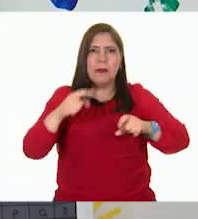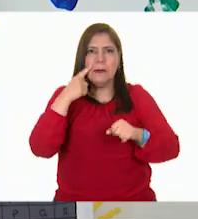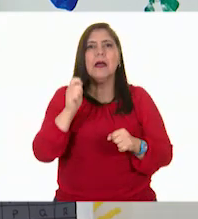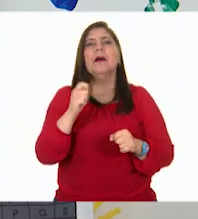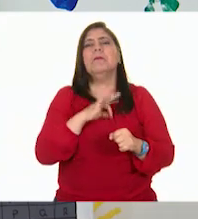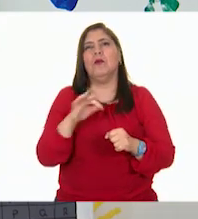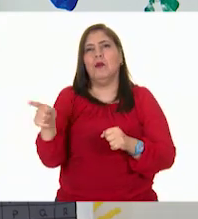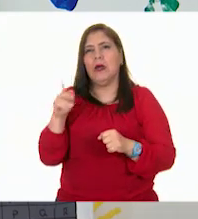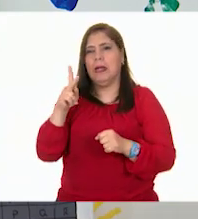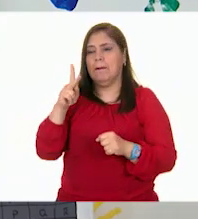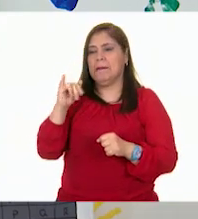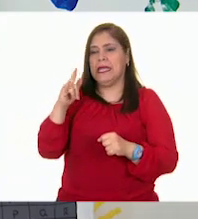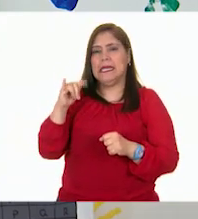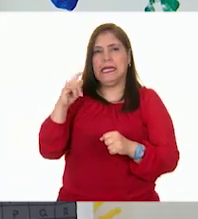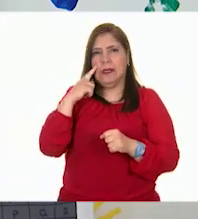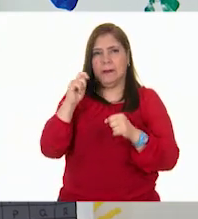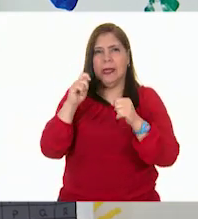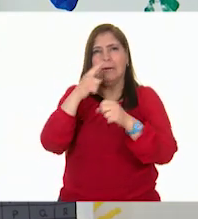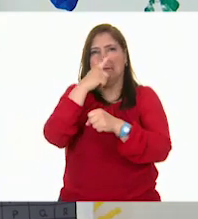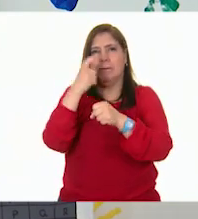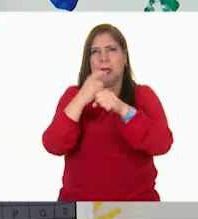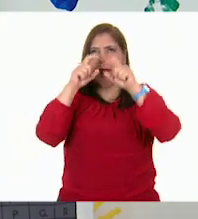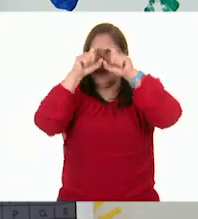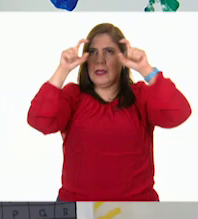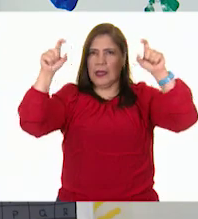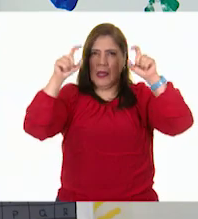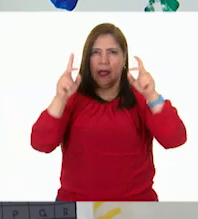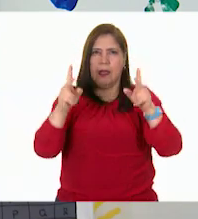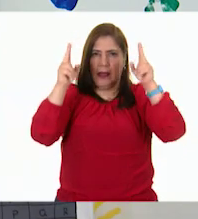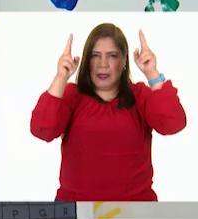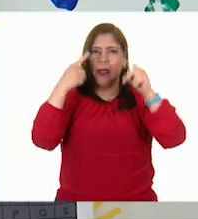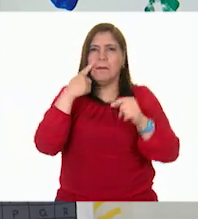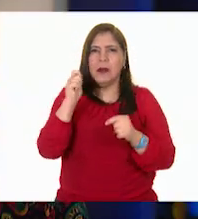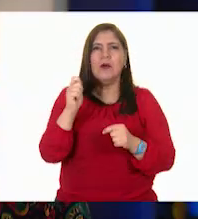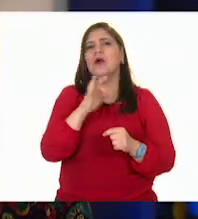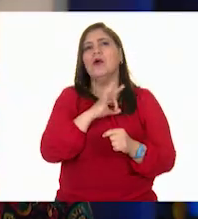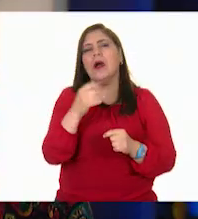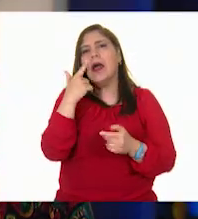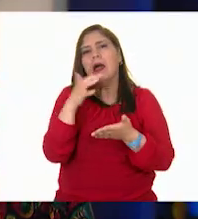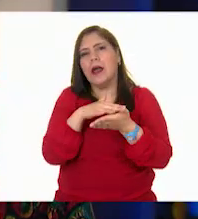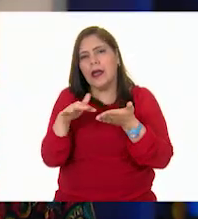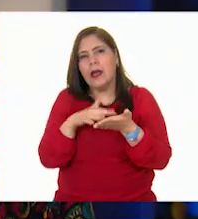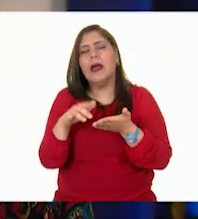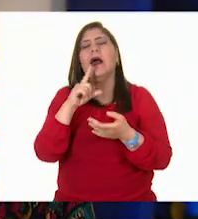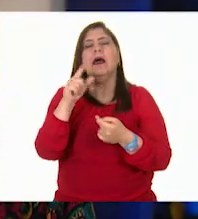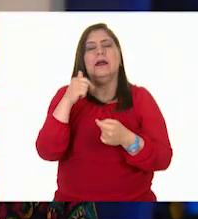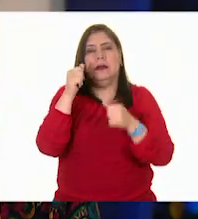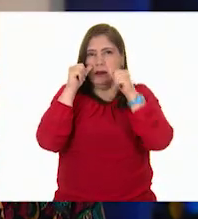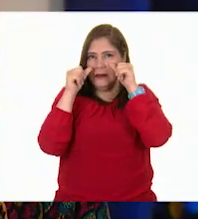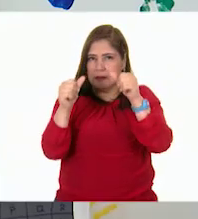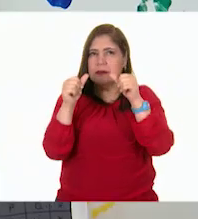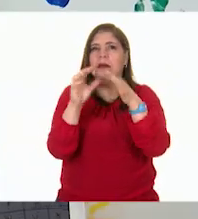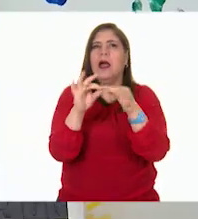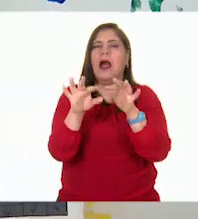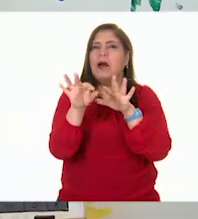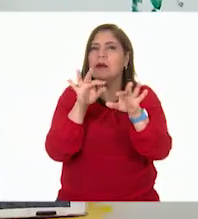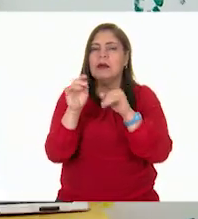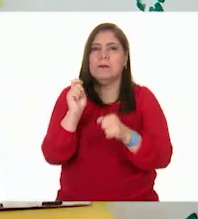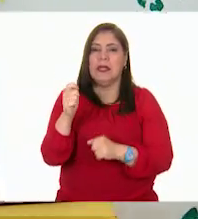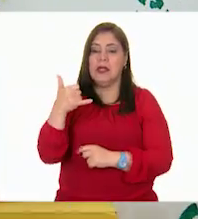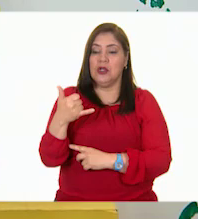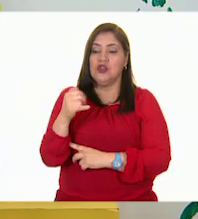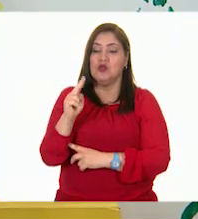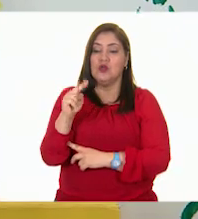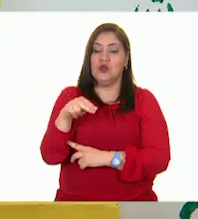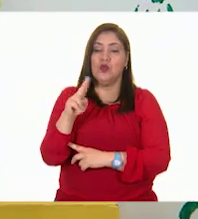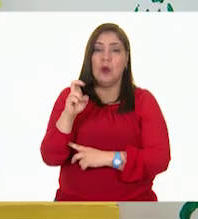a Pili que lea el primer párrafo y vamos a poner mucha atención y vamos a rescatar información. Yunuen vive en